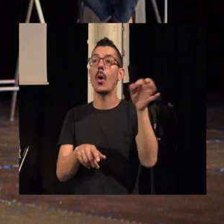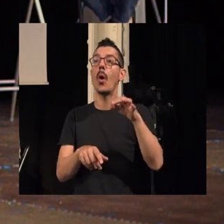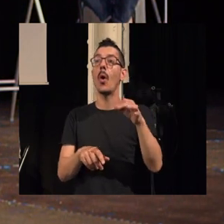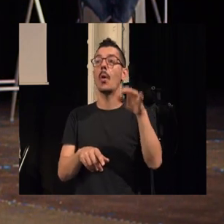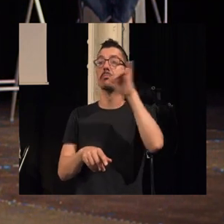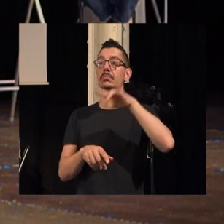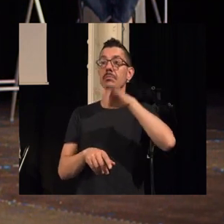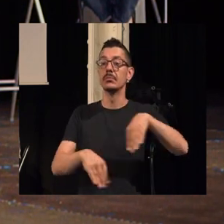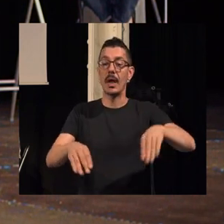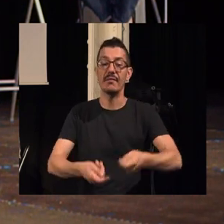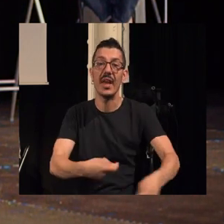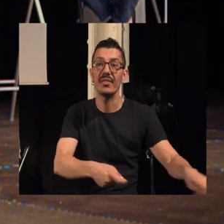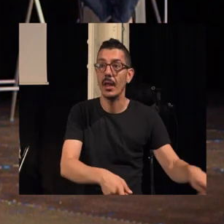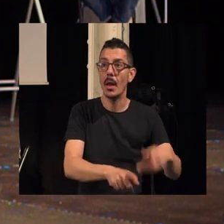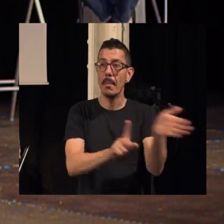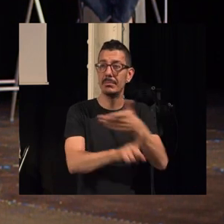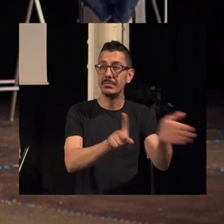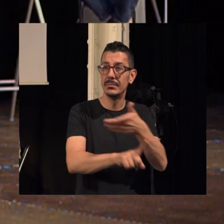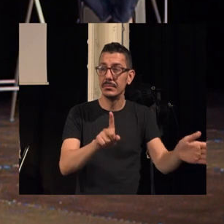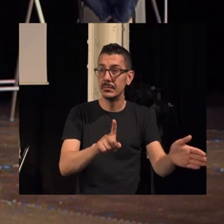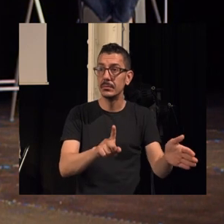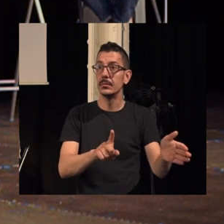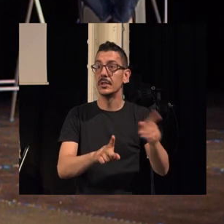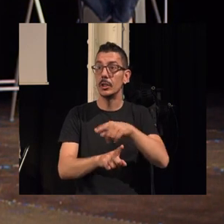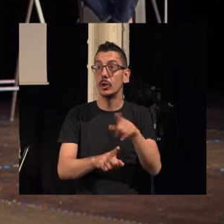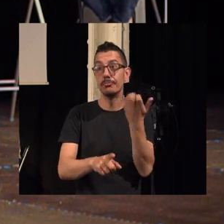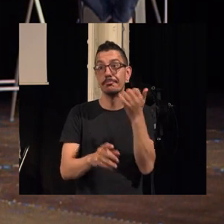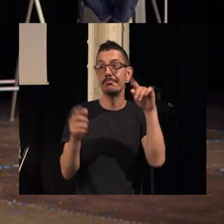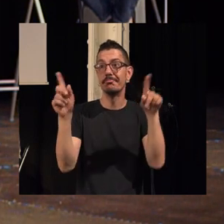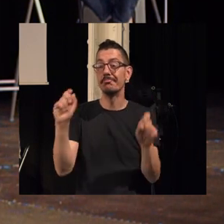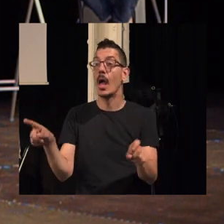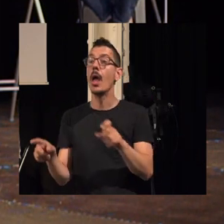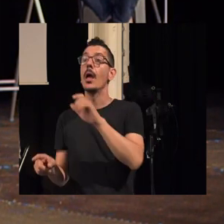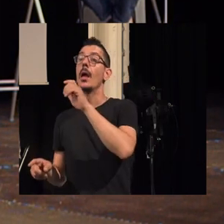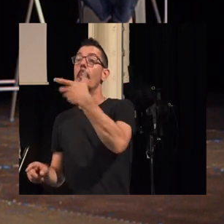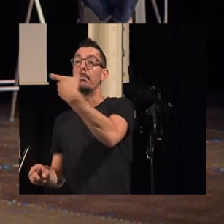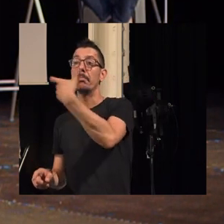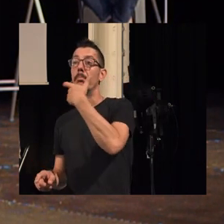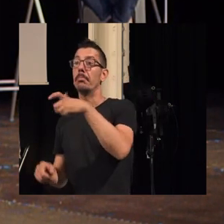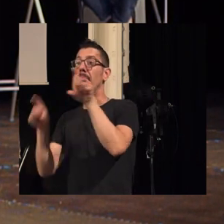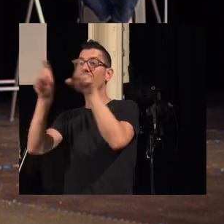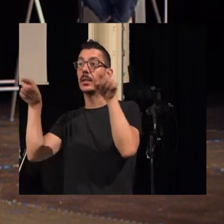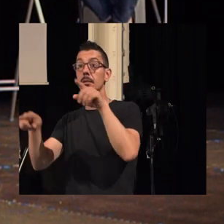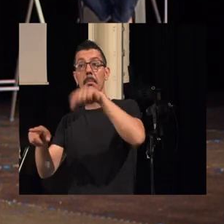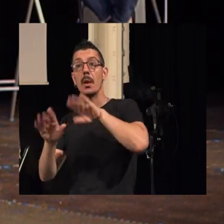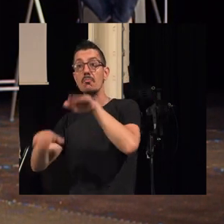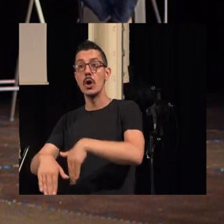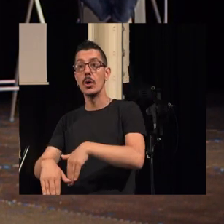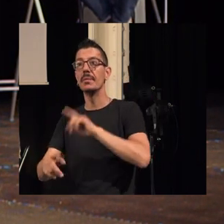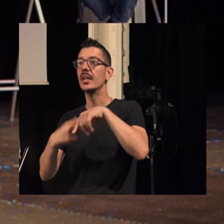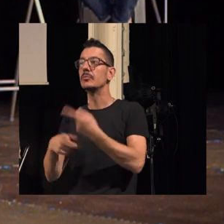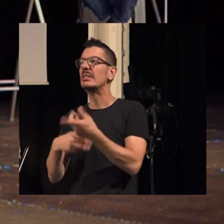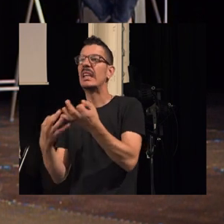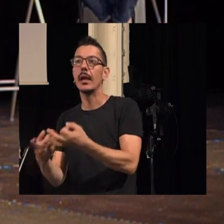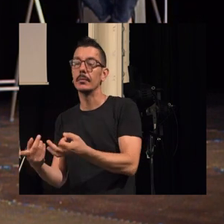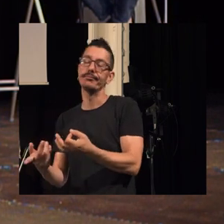BNP Paribas, es muy LGBT. Entonces, coño, no soy LGBT. No soy LGBT. Seamos otra cosa. Seamos otra cosa,